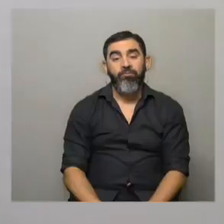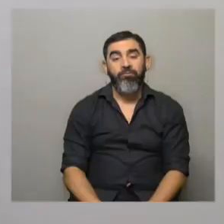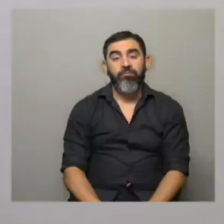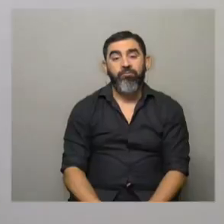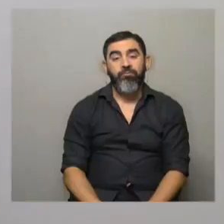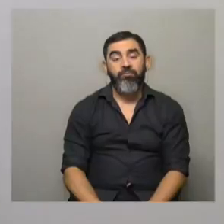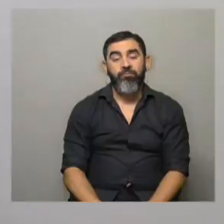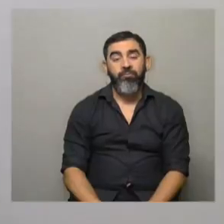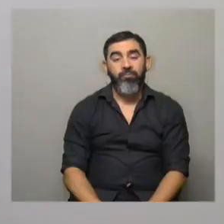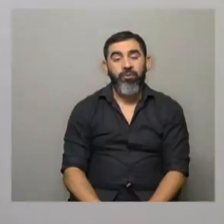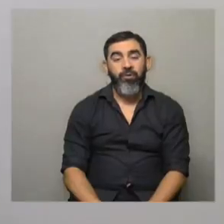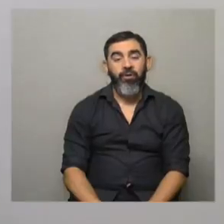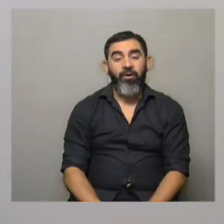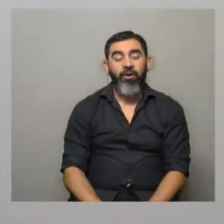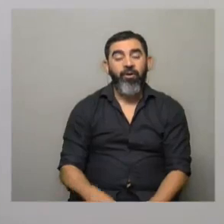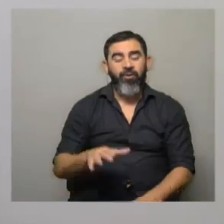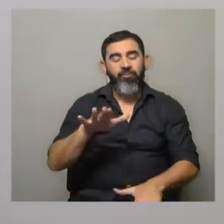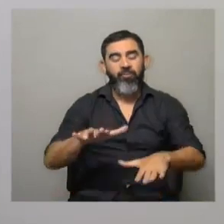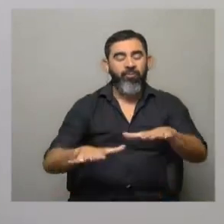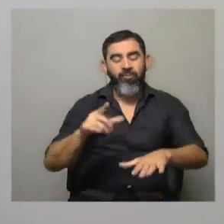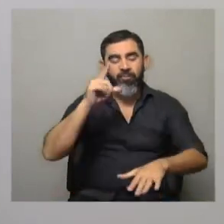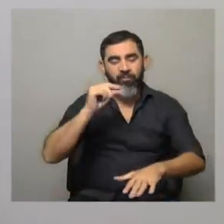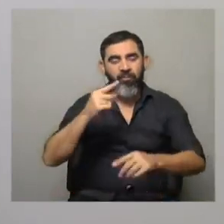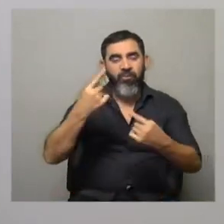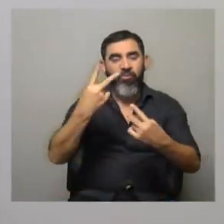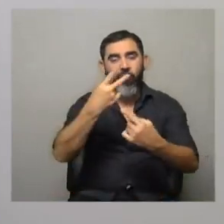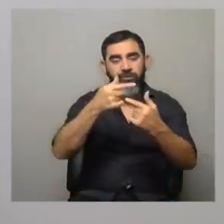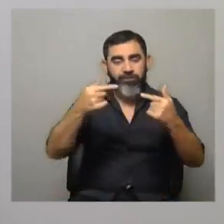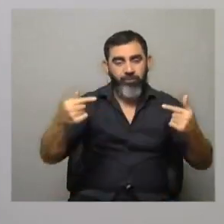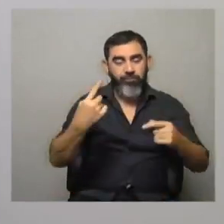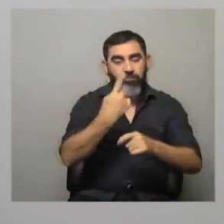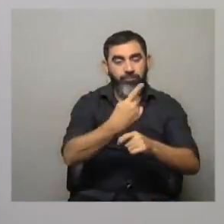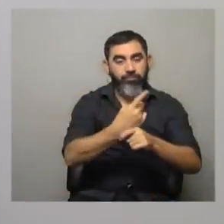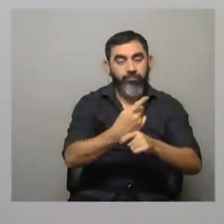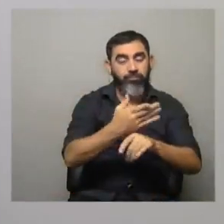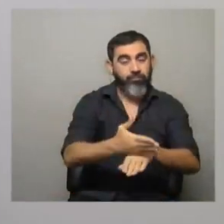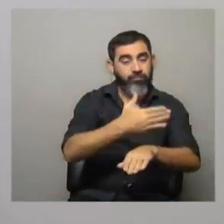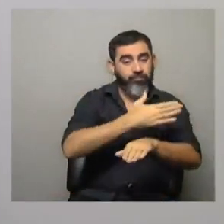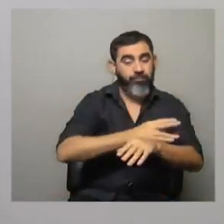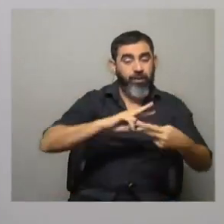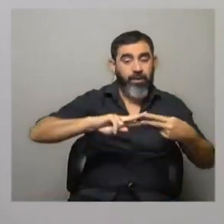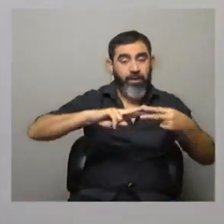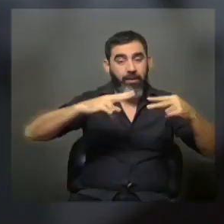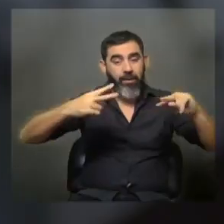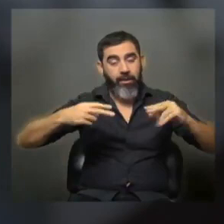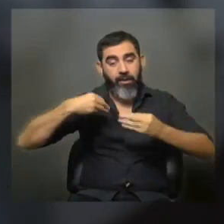Lo que provoca el sonambulismo son dos eventos principales. Primero, hay una predisposición genética